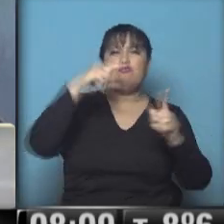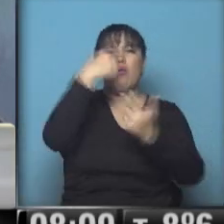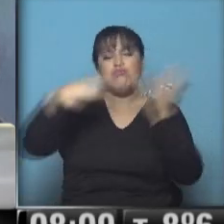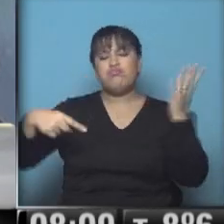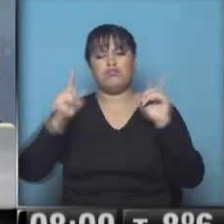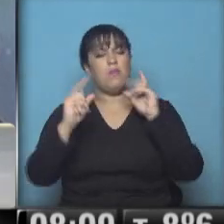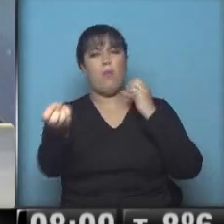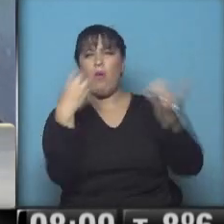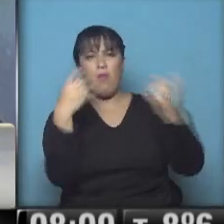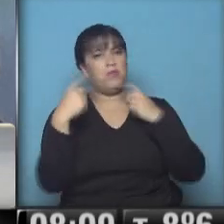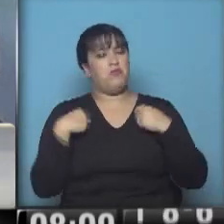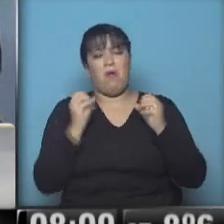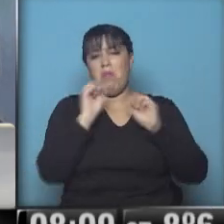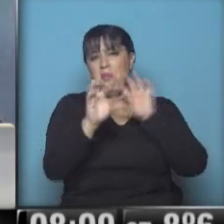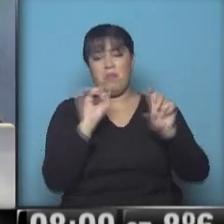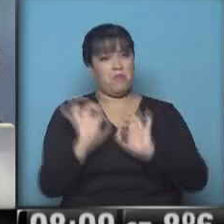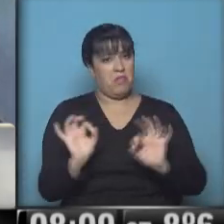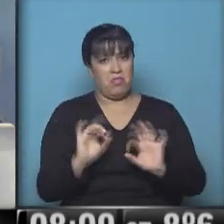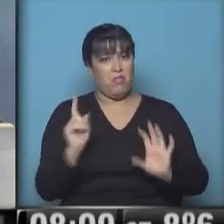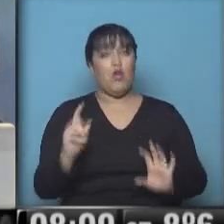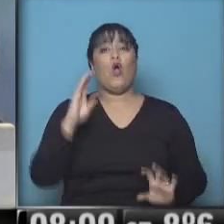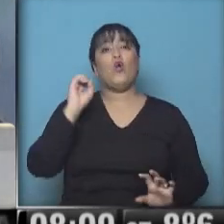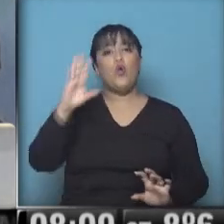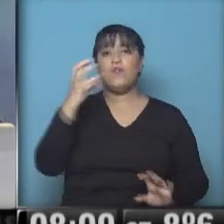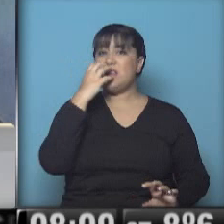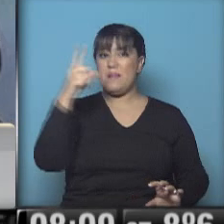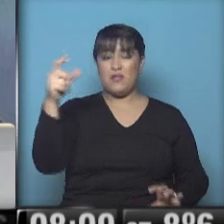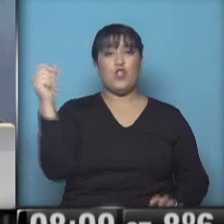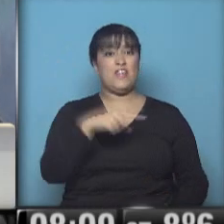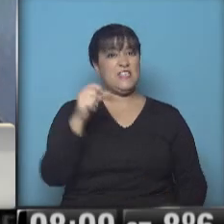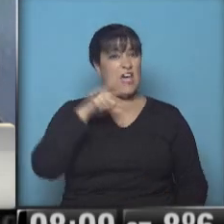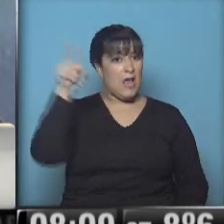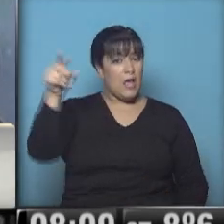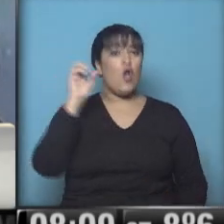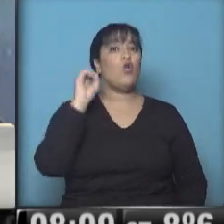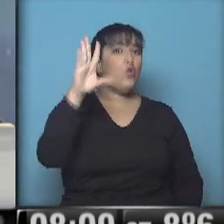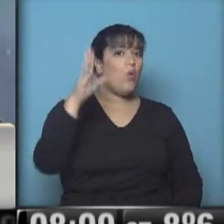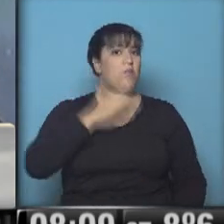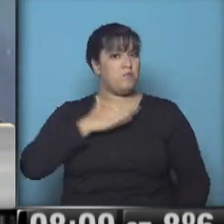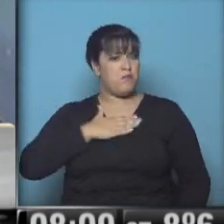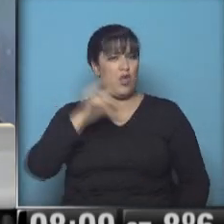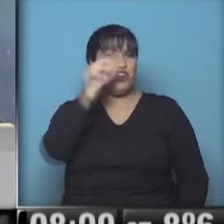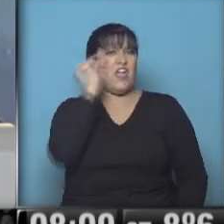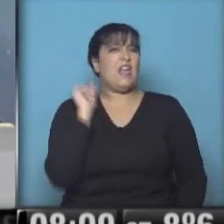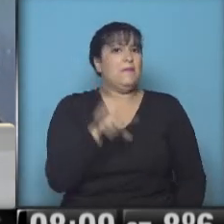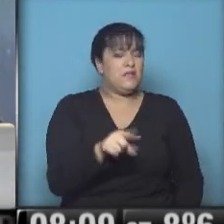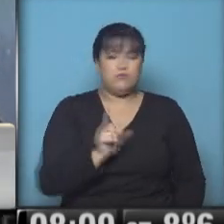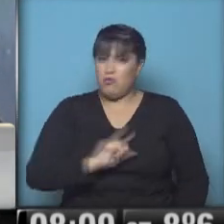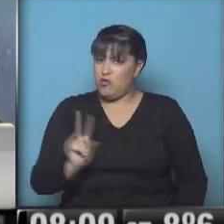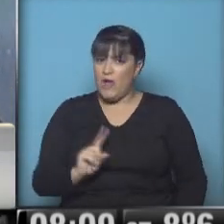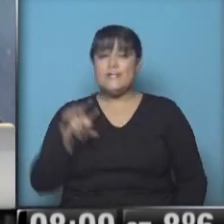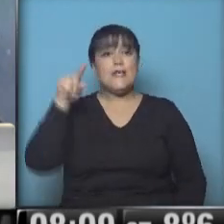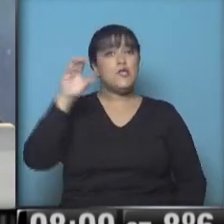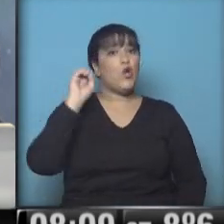que efectivamente el cl Sarmiento de resistencia la provincia del Chaco no es el club de capitanich es una